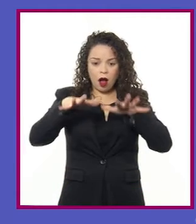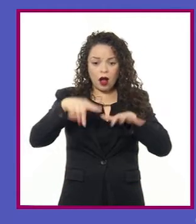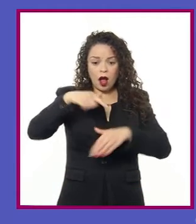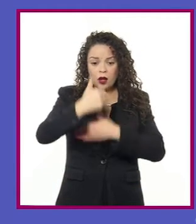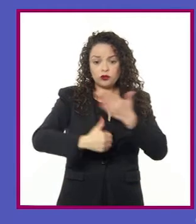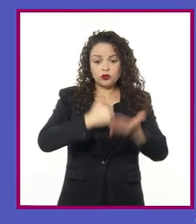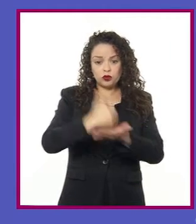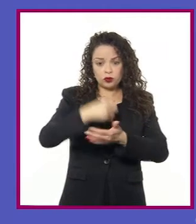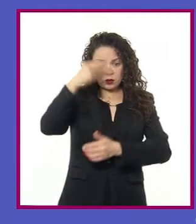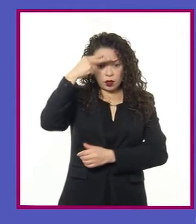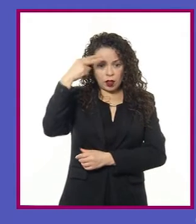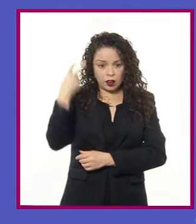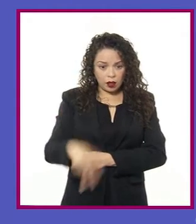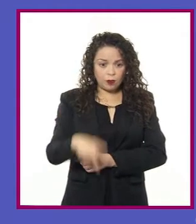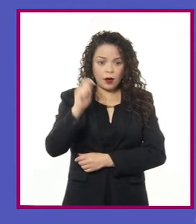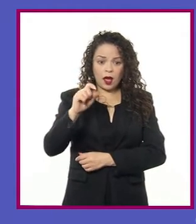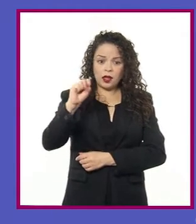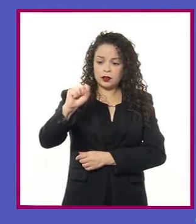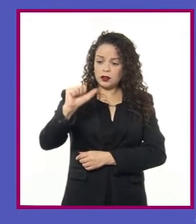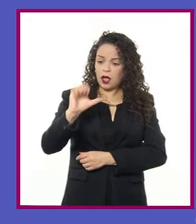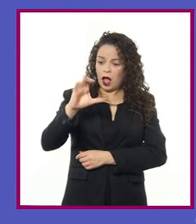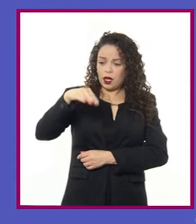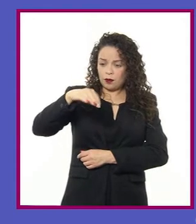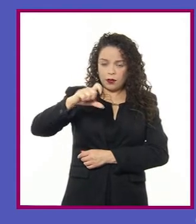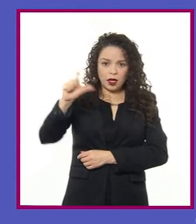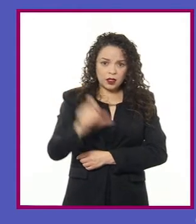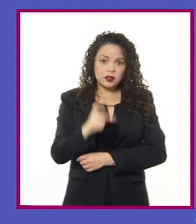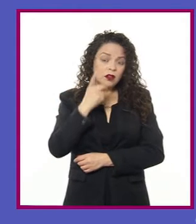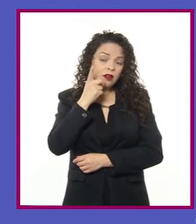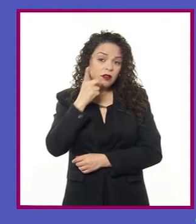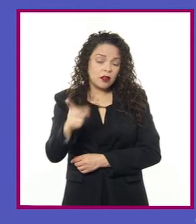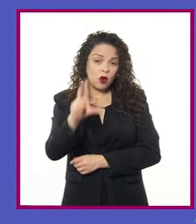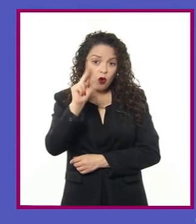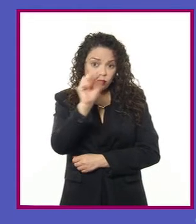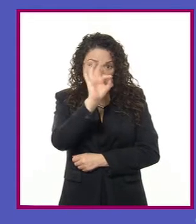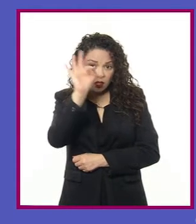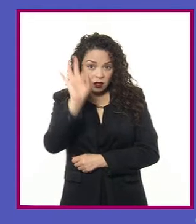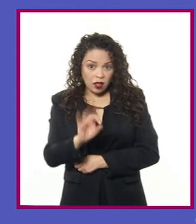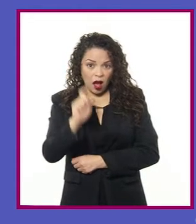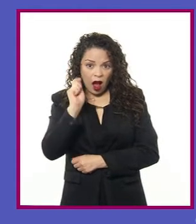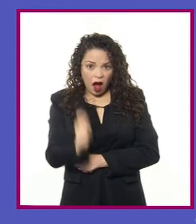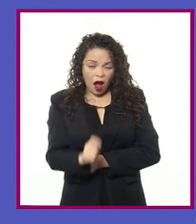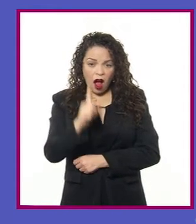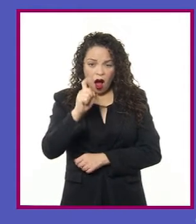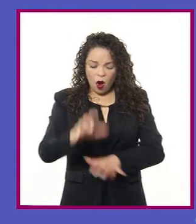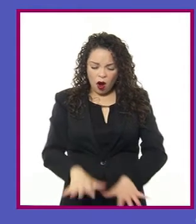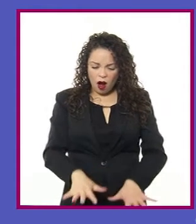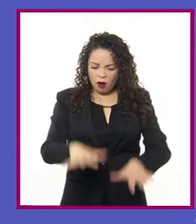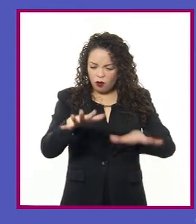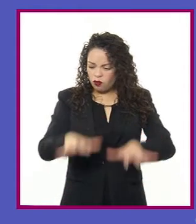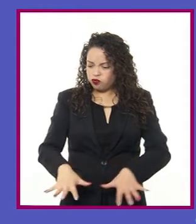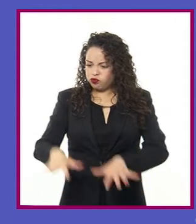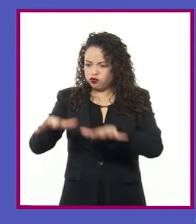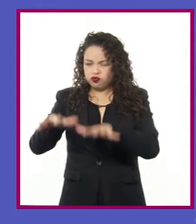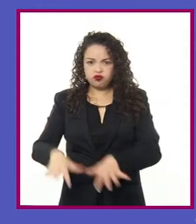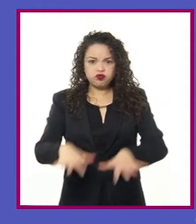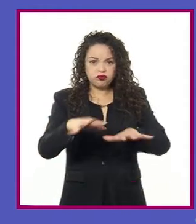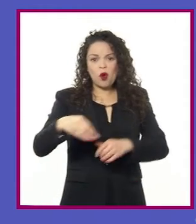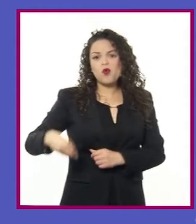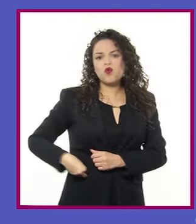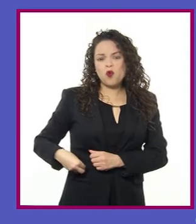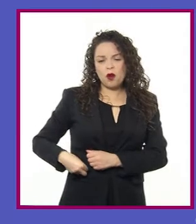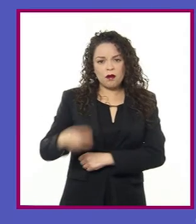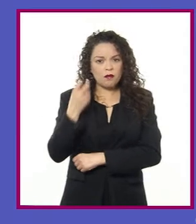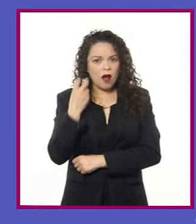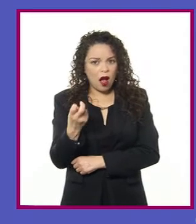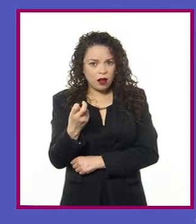México, SACMES, asegura que la basura provoca 80% de encharcamientos e inundaciones. El sistema de